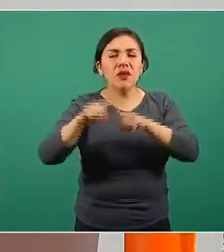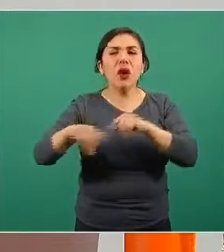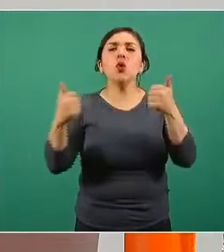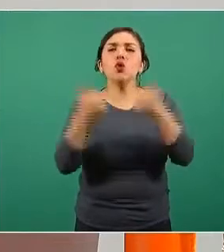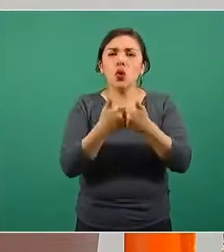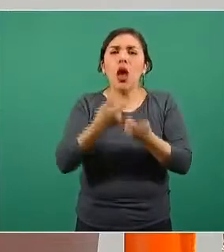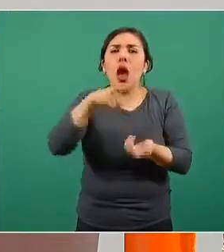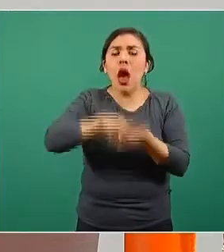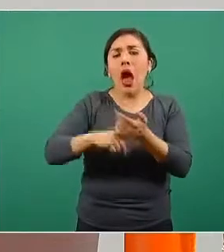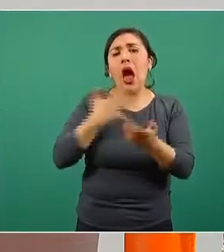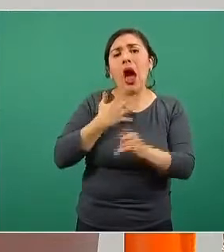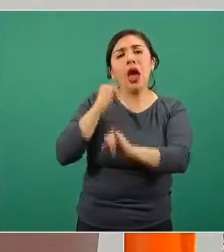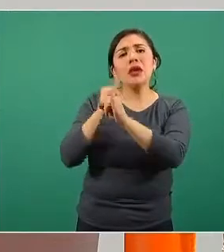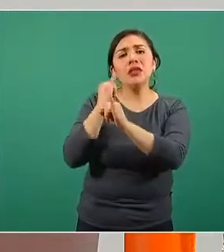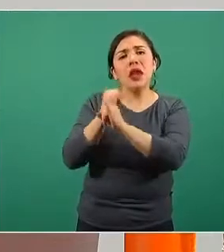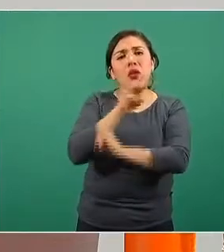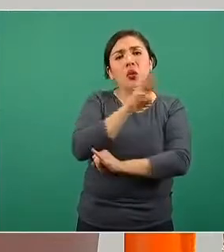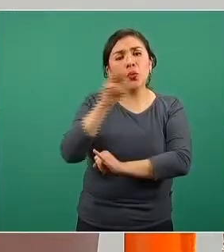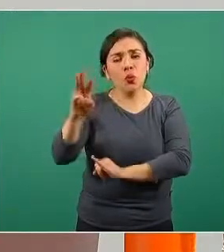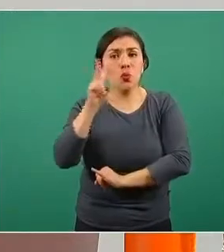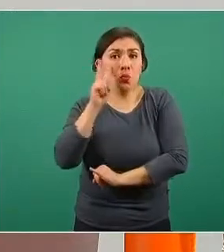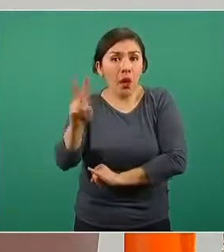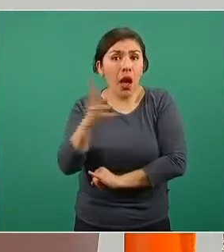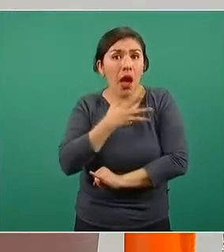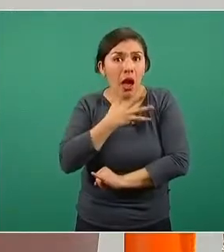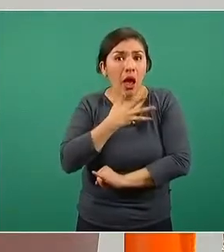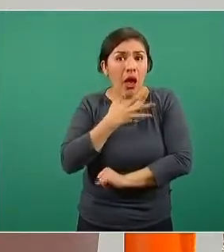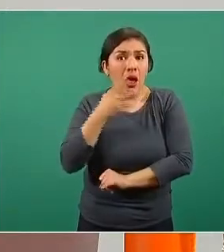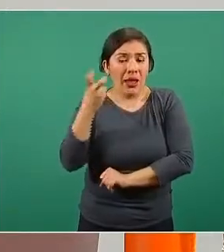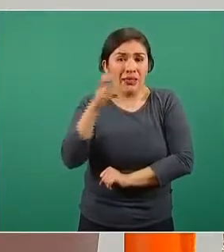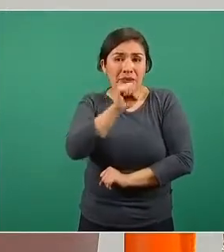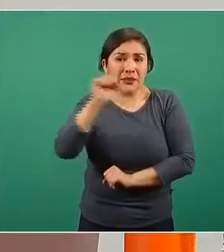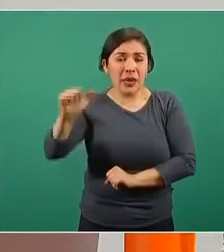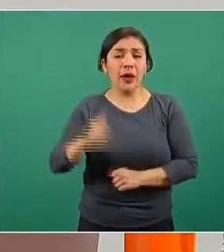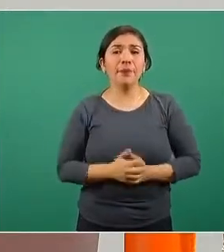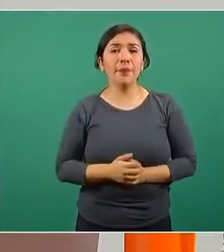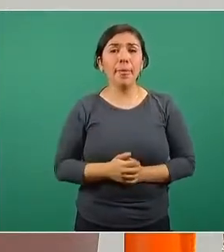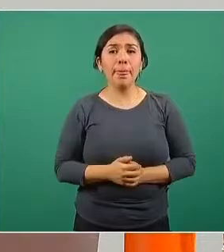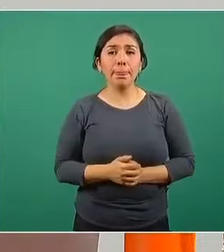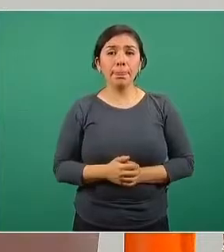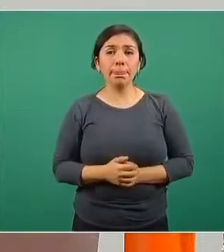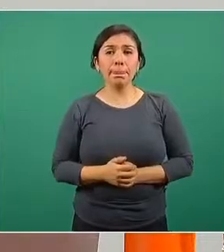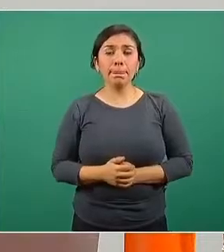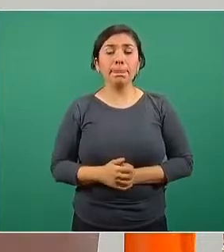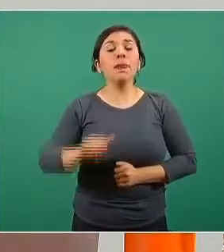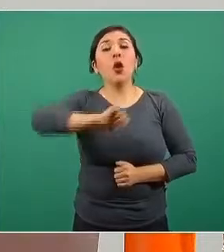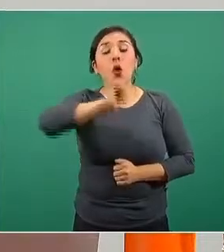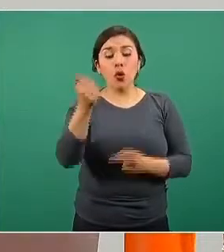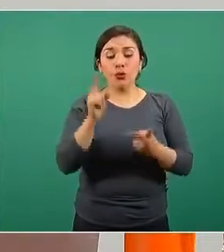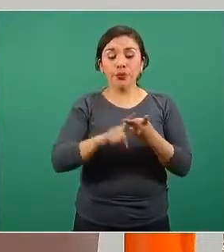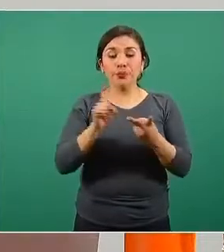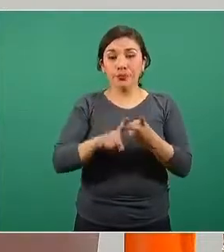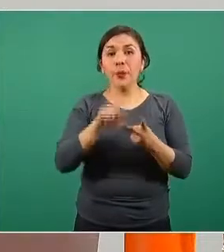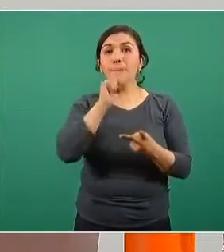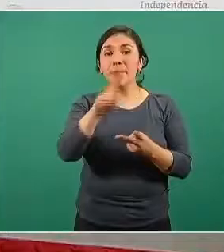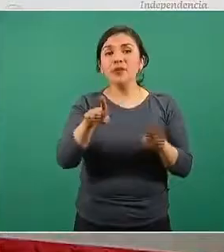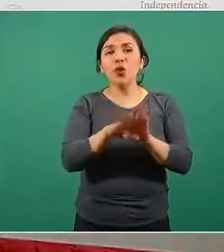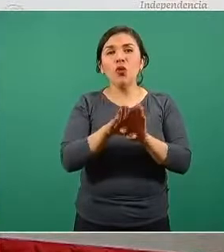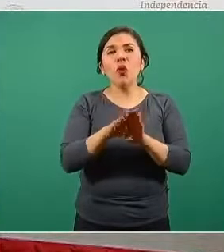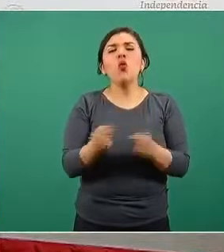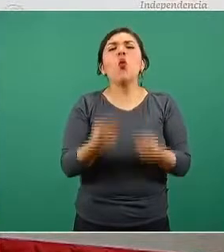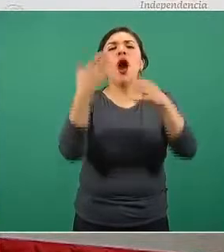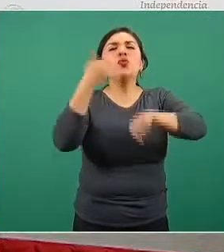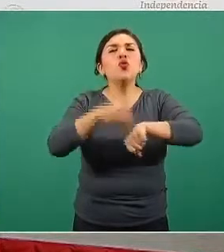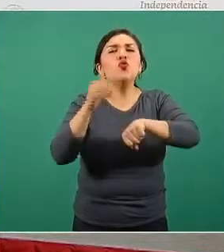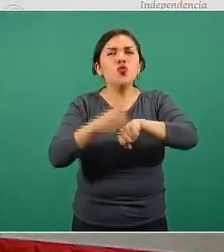puesto en las redes que tenemos en la Secretaría de Salud. Y otro mensaje con respecto a las cifras